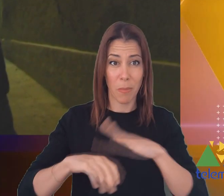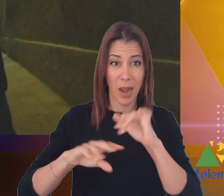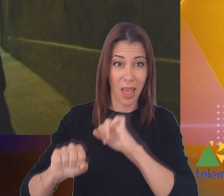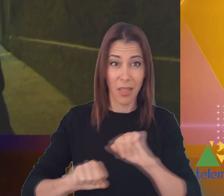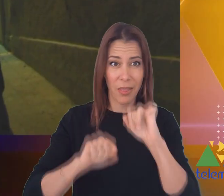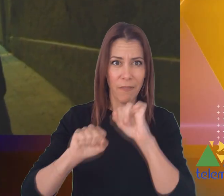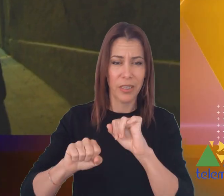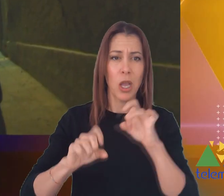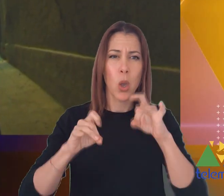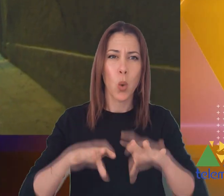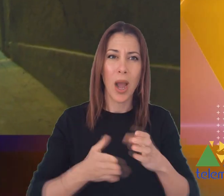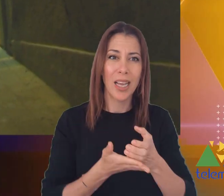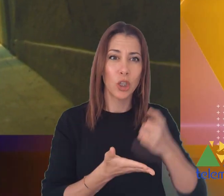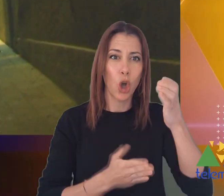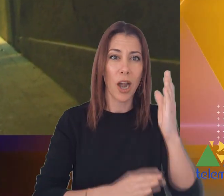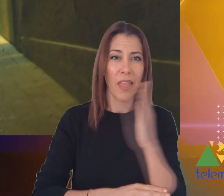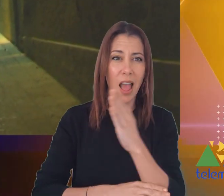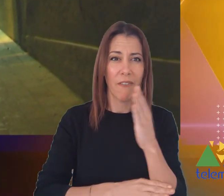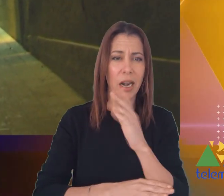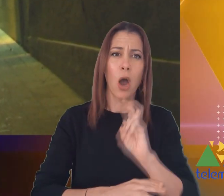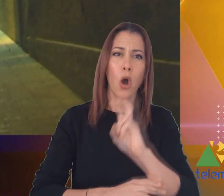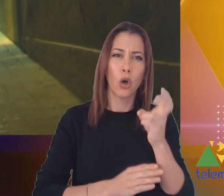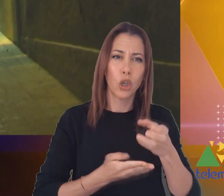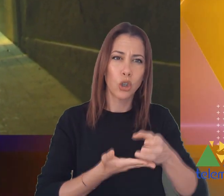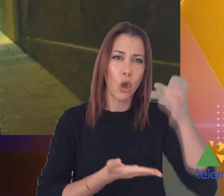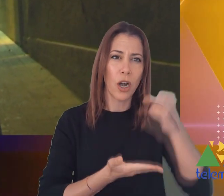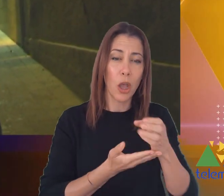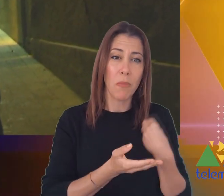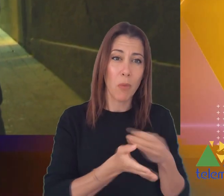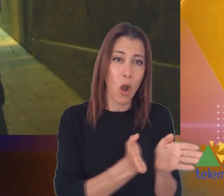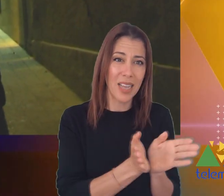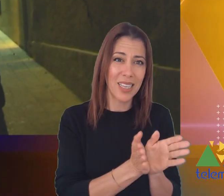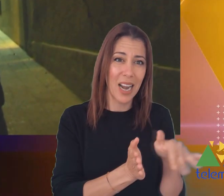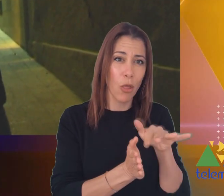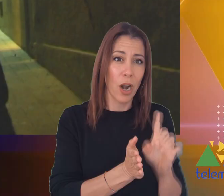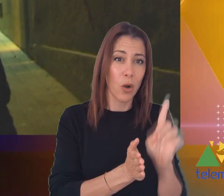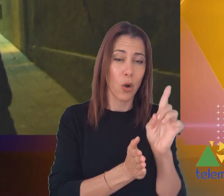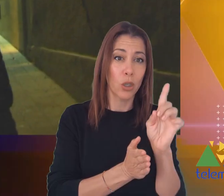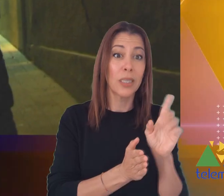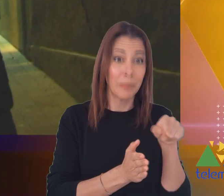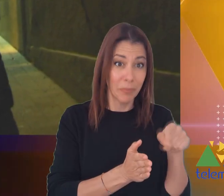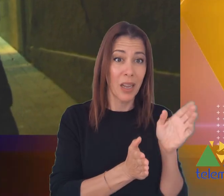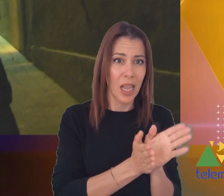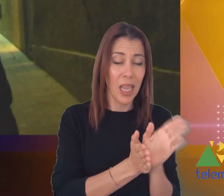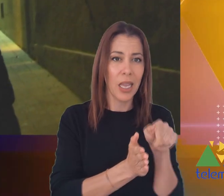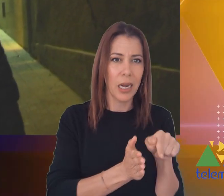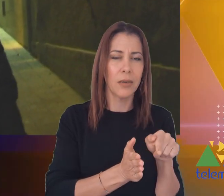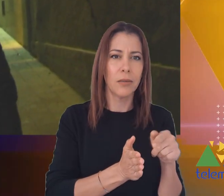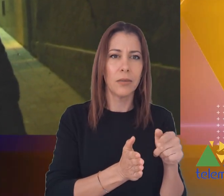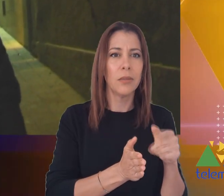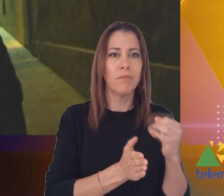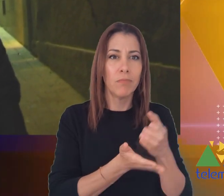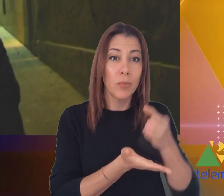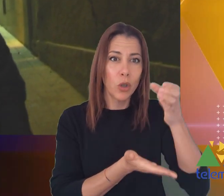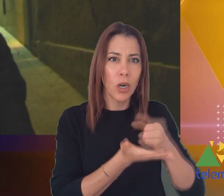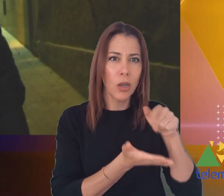se construyen, igual que la Torre de la Vela, otro torreón en la esquina norte, y en esa esquina norte habían puesto, en ese